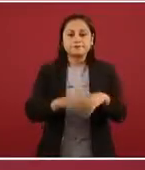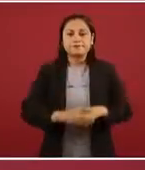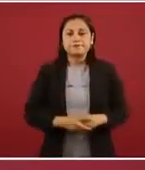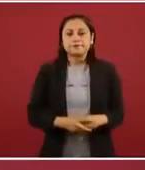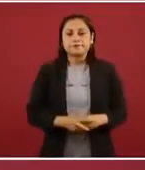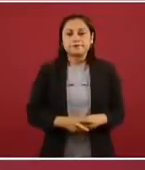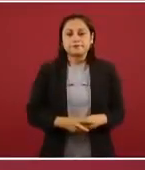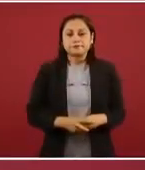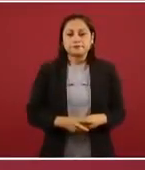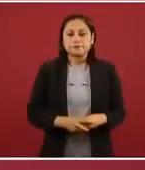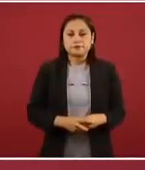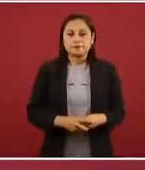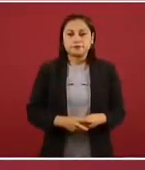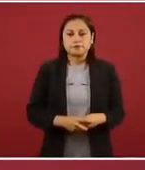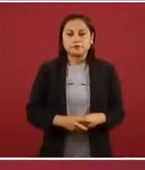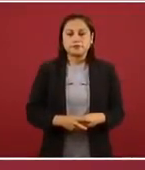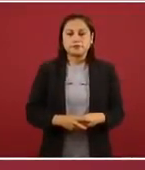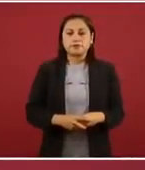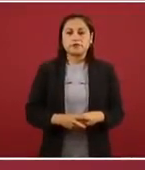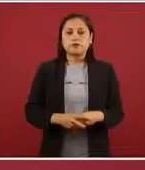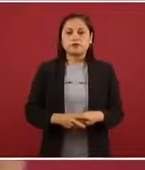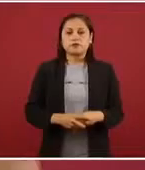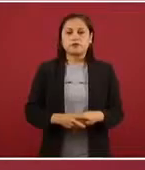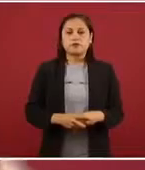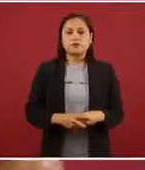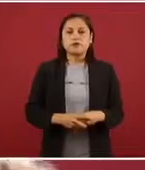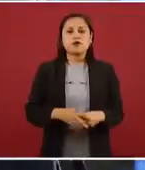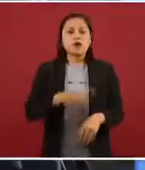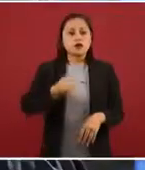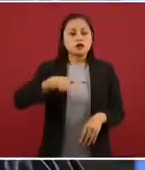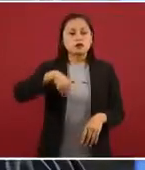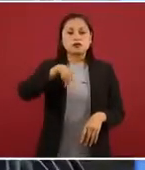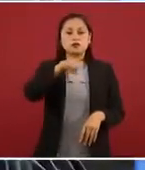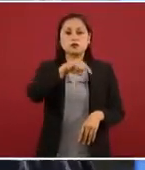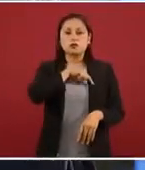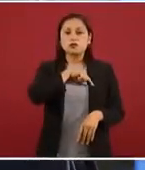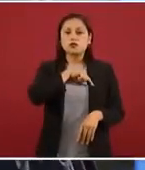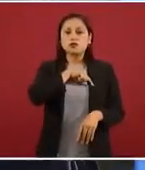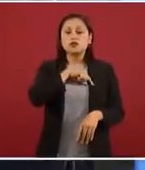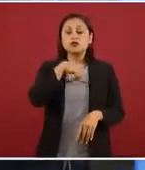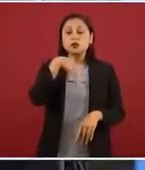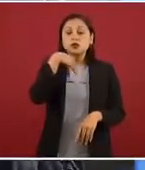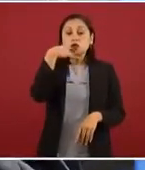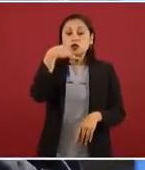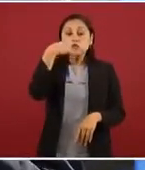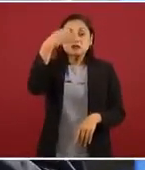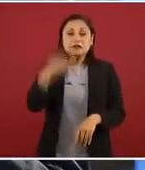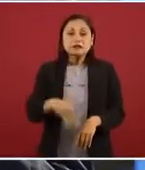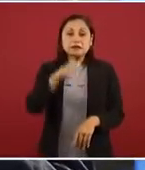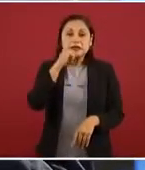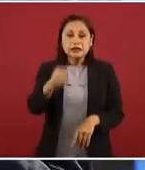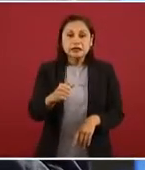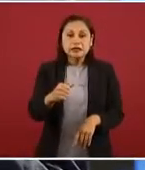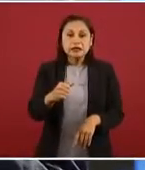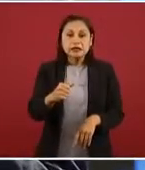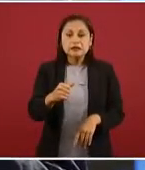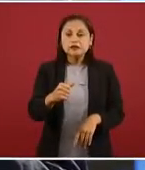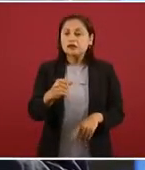No permitir ningún acto de corrupción. Trátese de quien se trate.